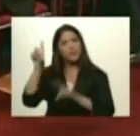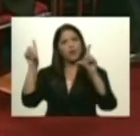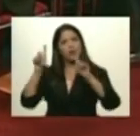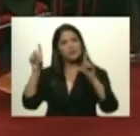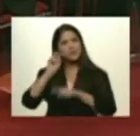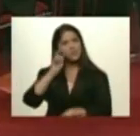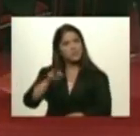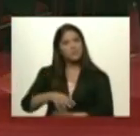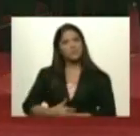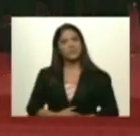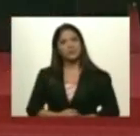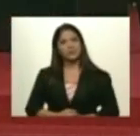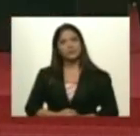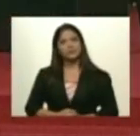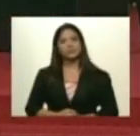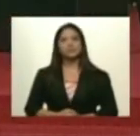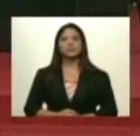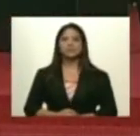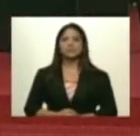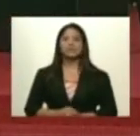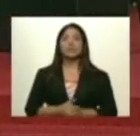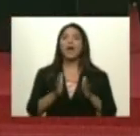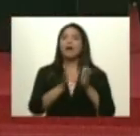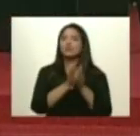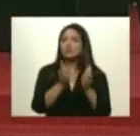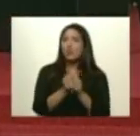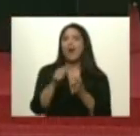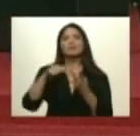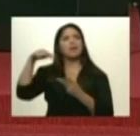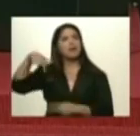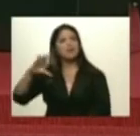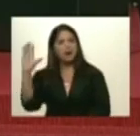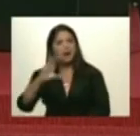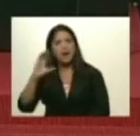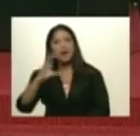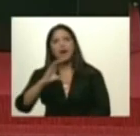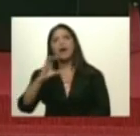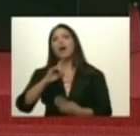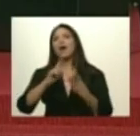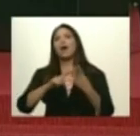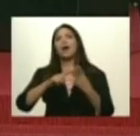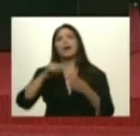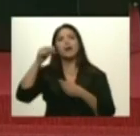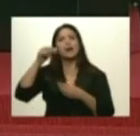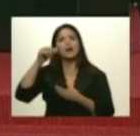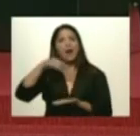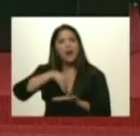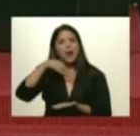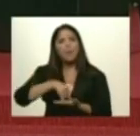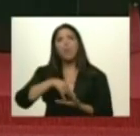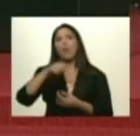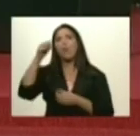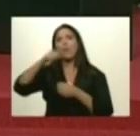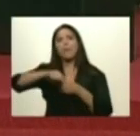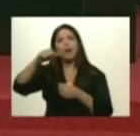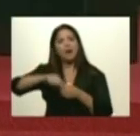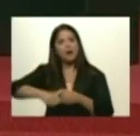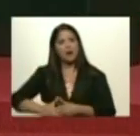allá en Anzuate y aquí en Caracas, en Carabobo, en Maracaibo,